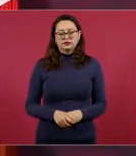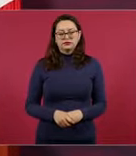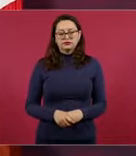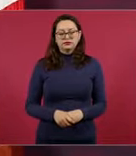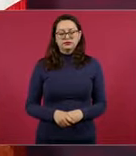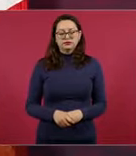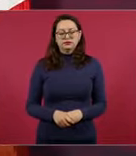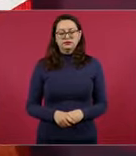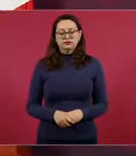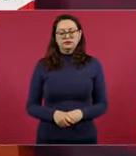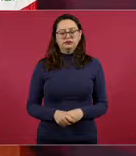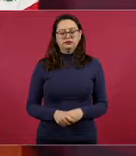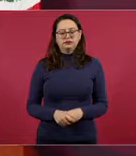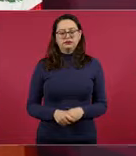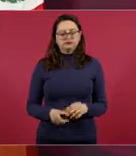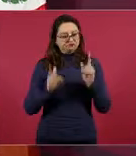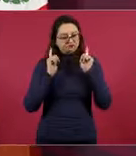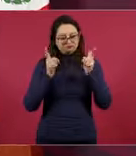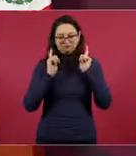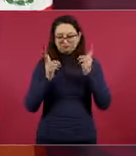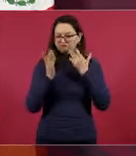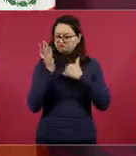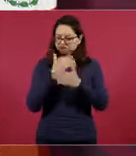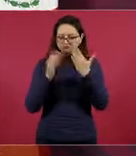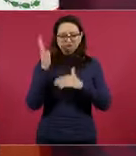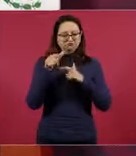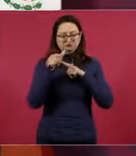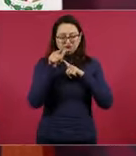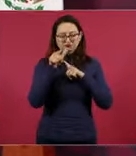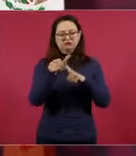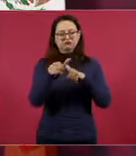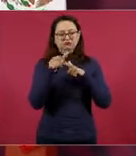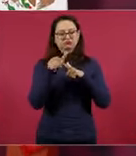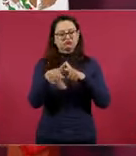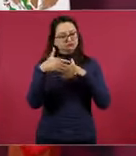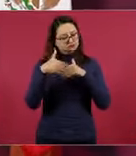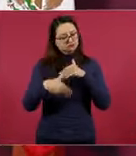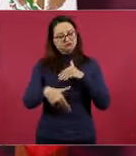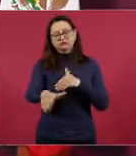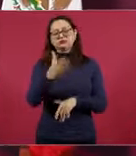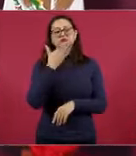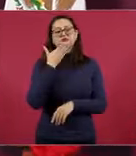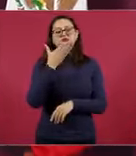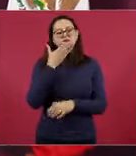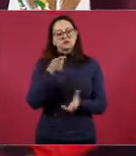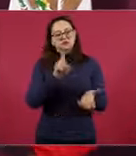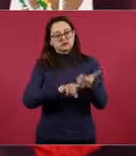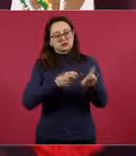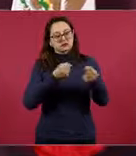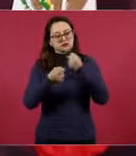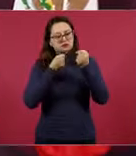siga yendo bien, porque es una empresa periodística